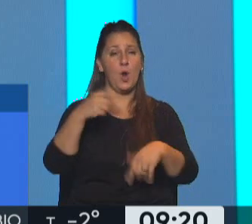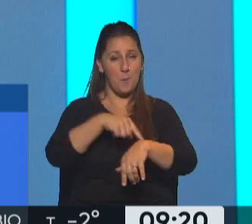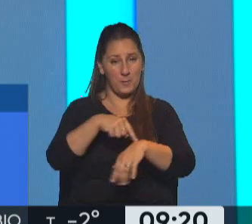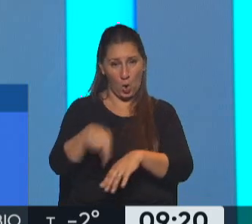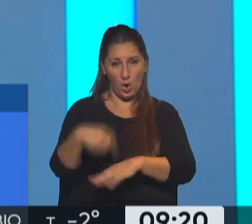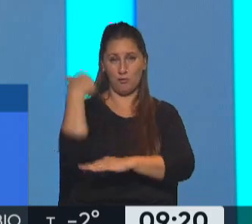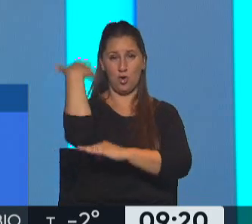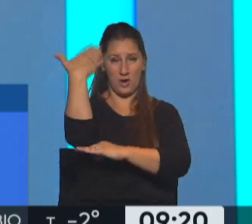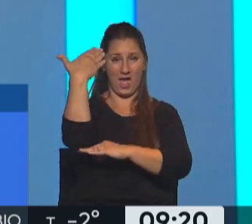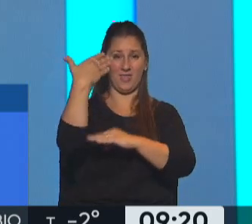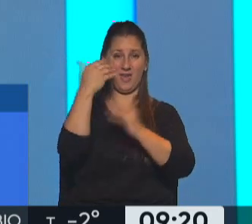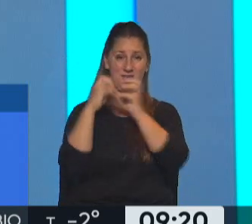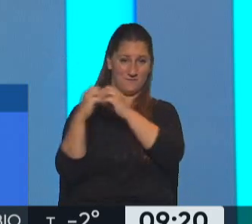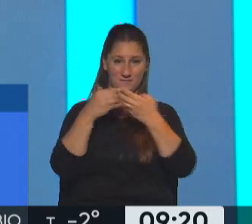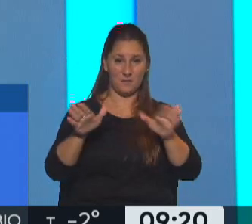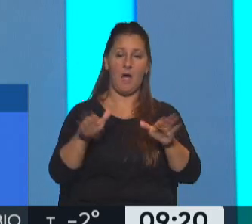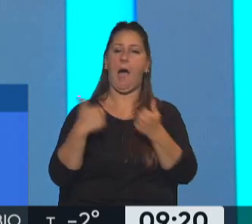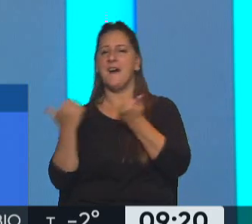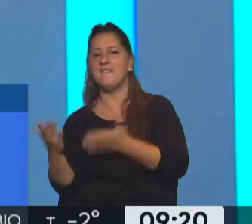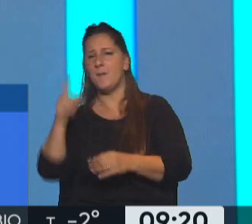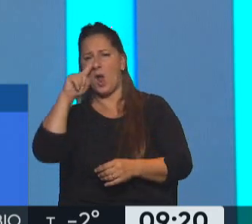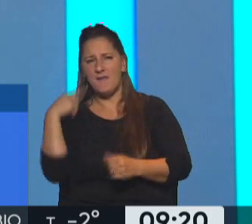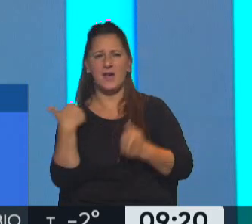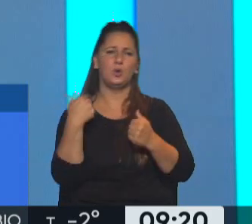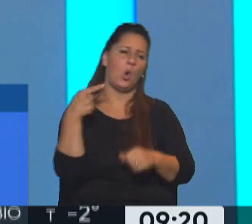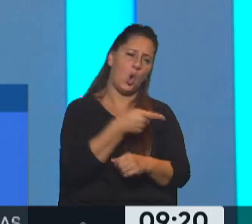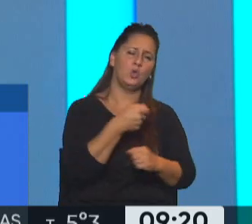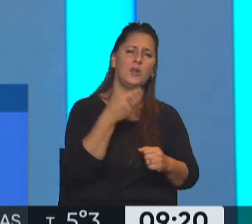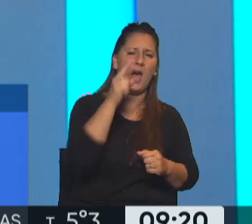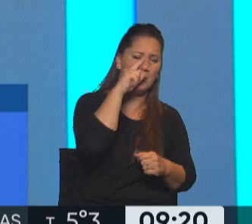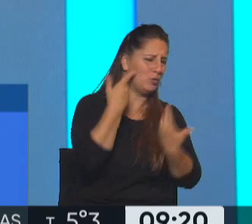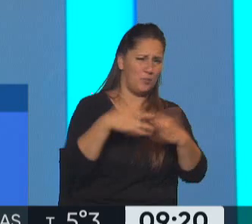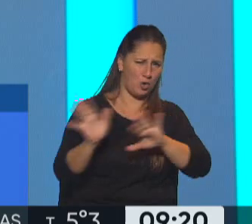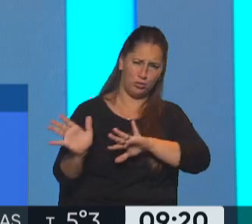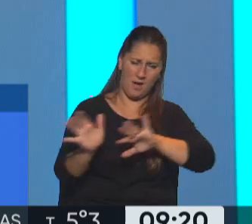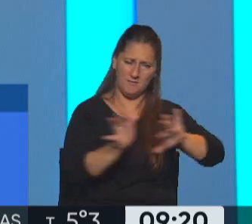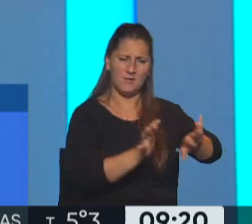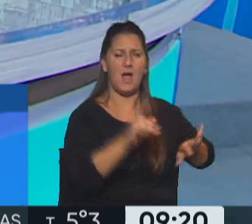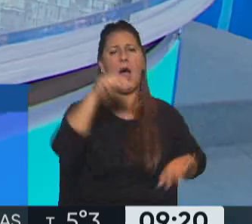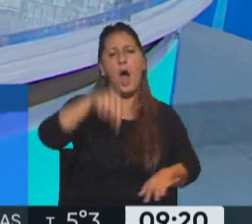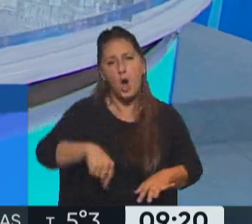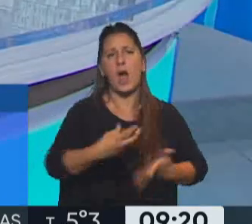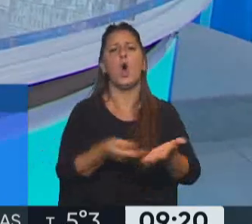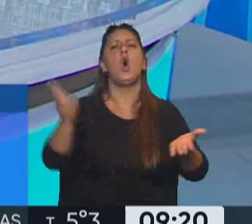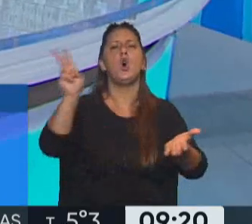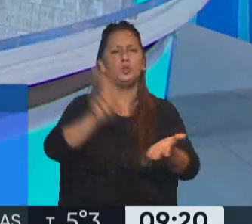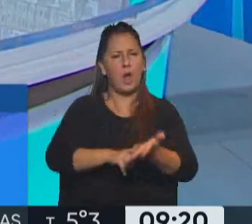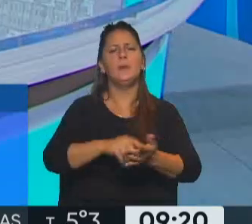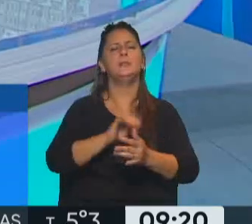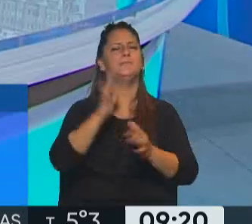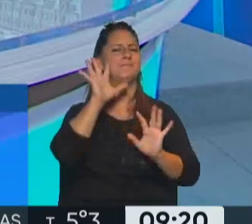jornada, más allá de si estás con el presidente o no estás con el presidente, ponerla en el marco de, bueno, una vez más la Argentina